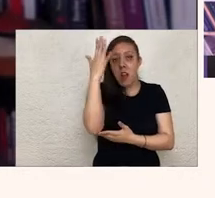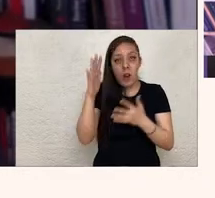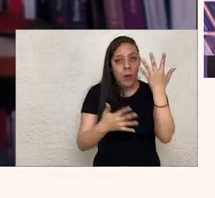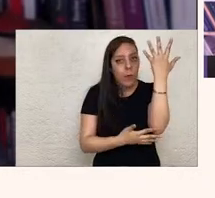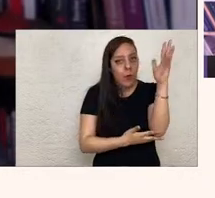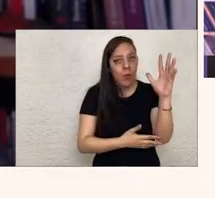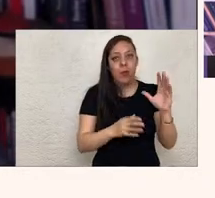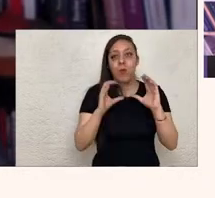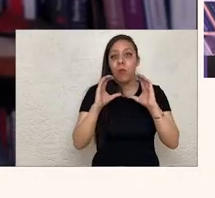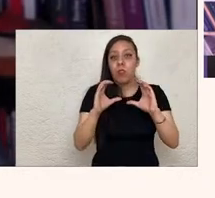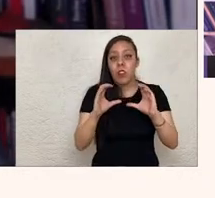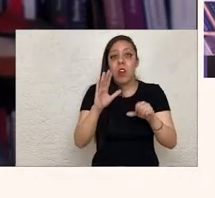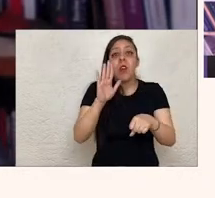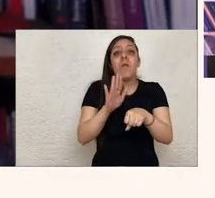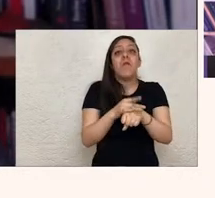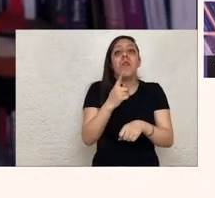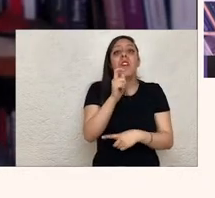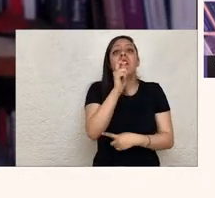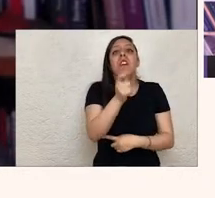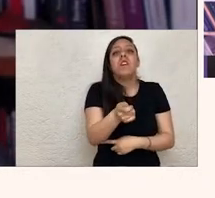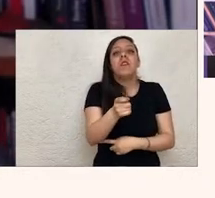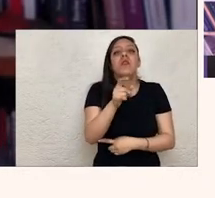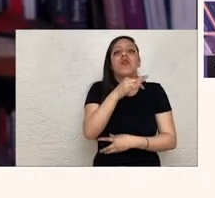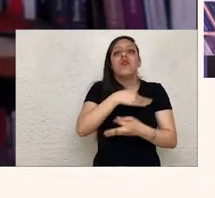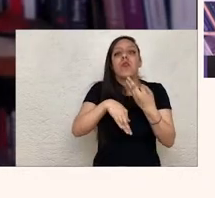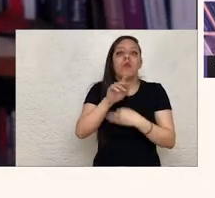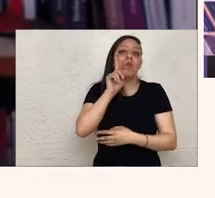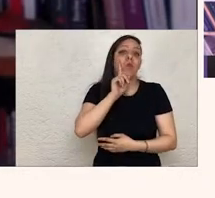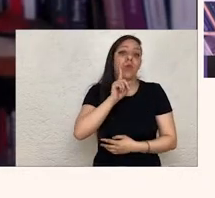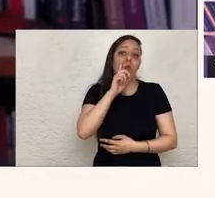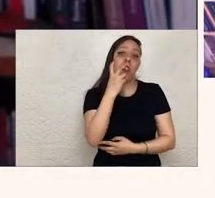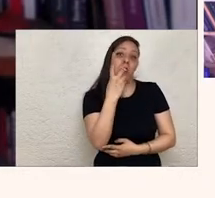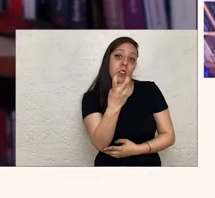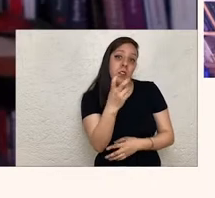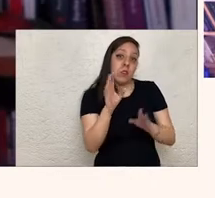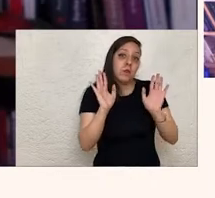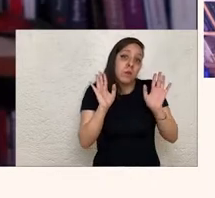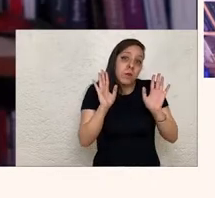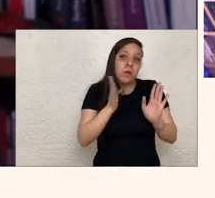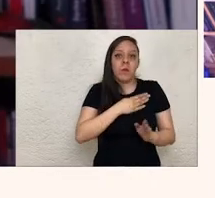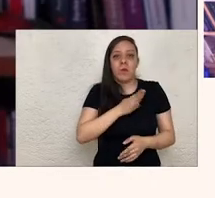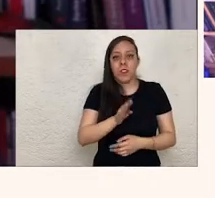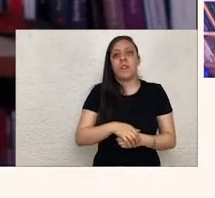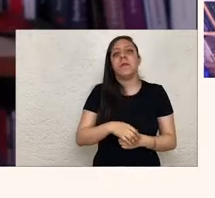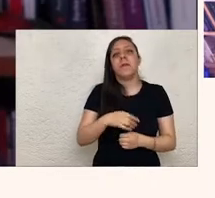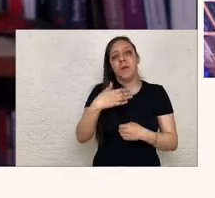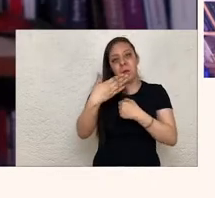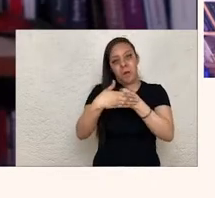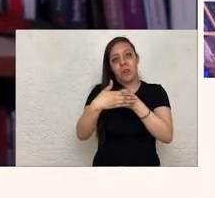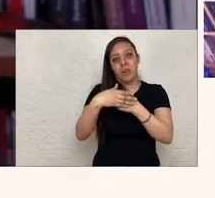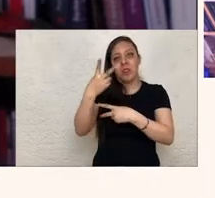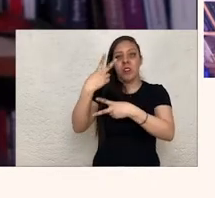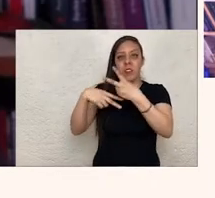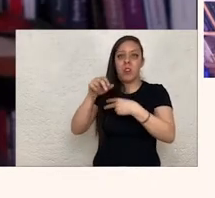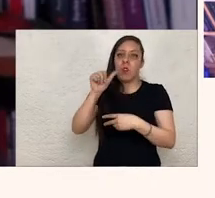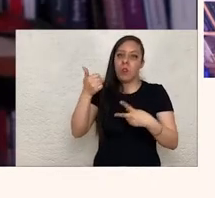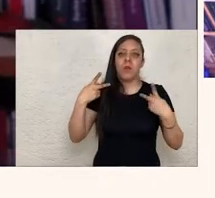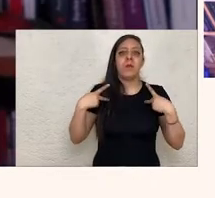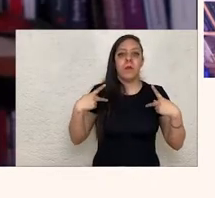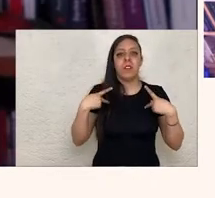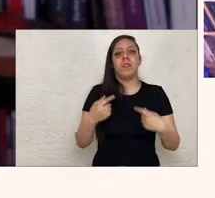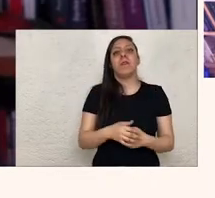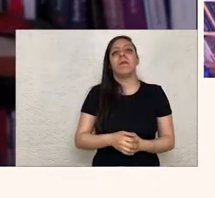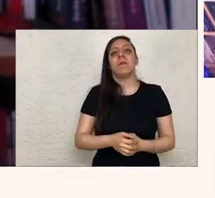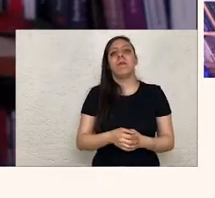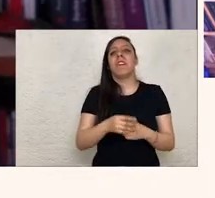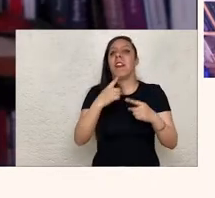bosques. Todo esto es de todos y de todas. Y ahora que viene el 8M, pues lo vamos a seguir